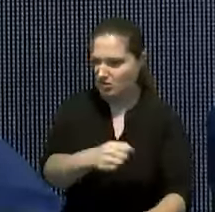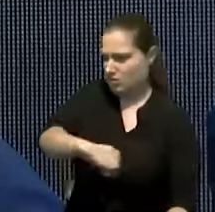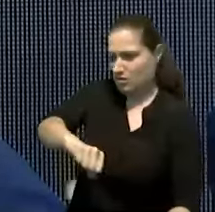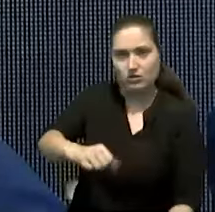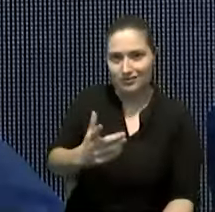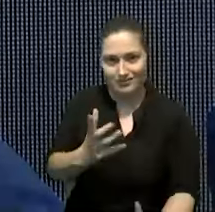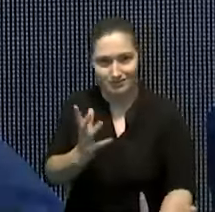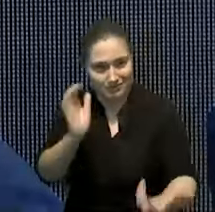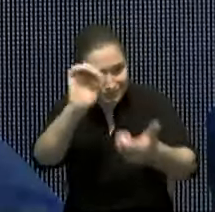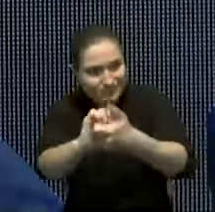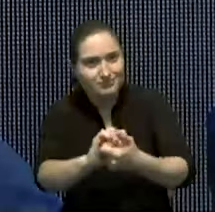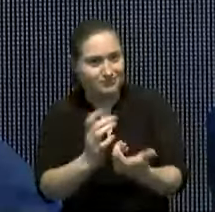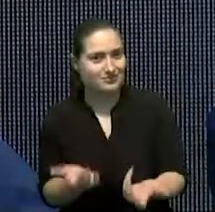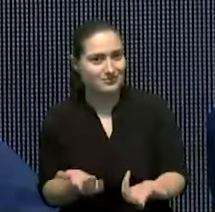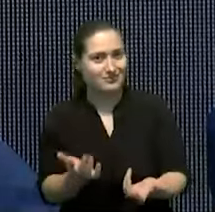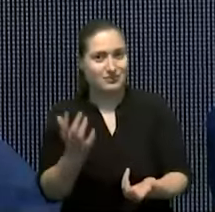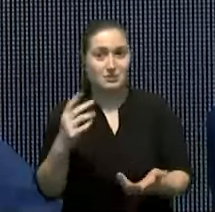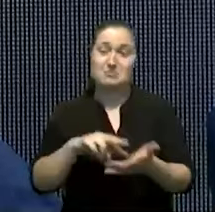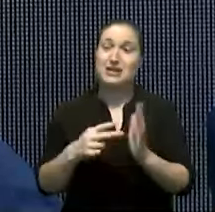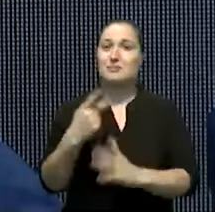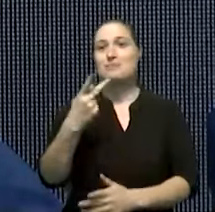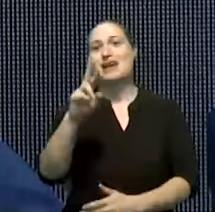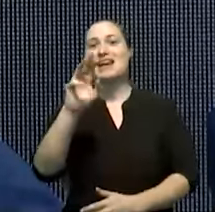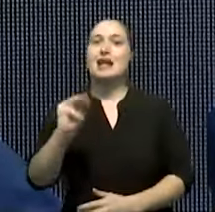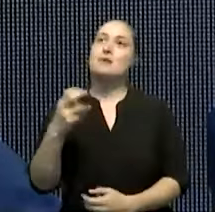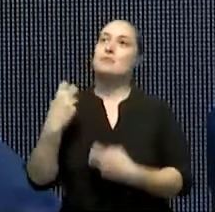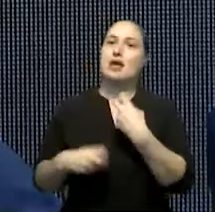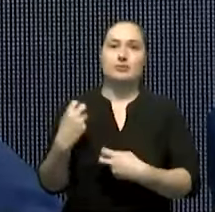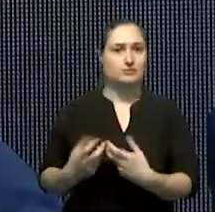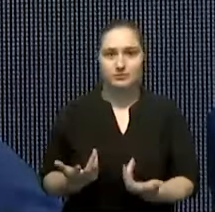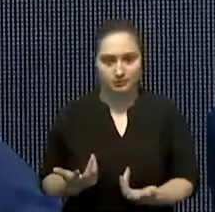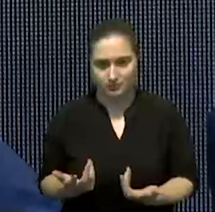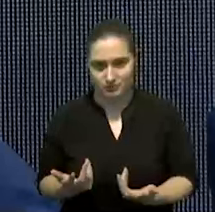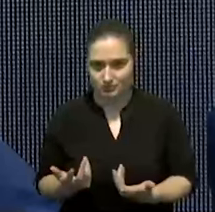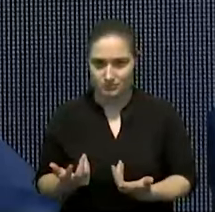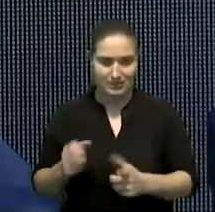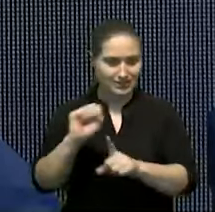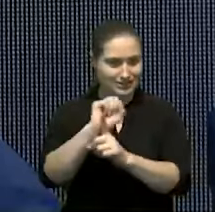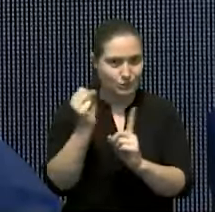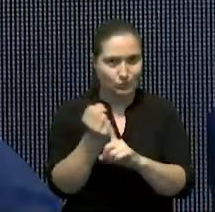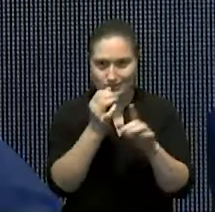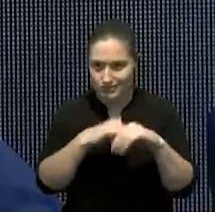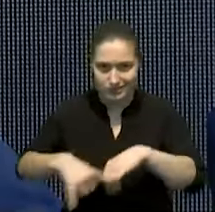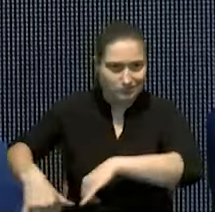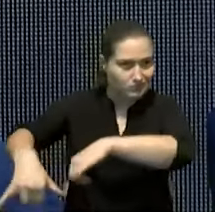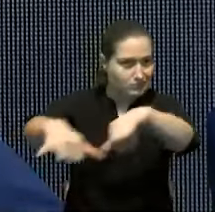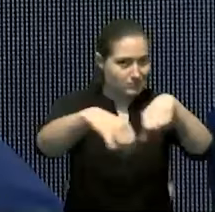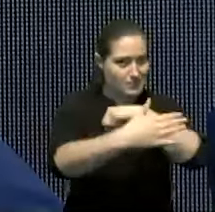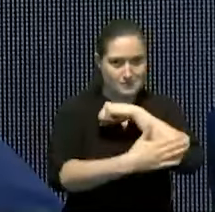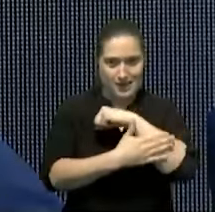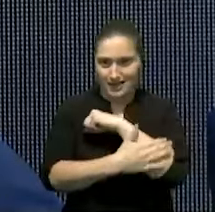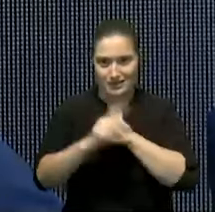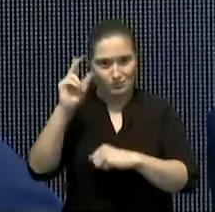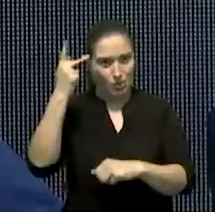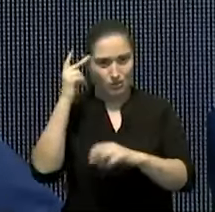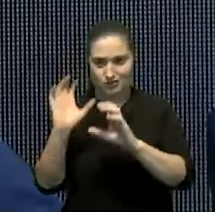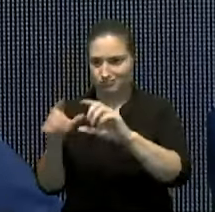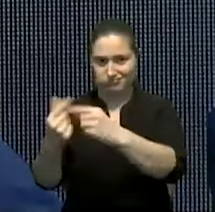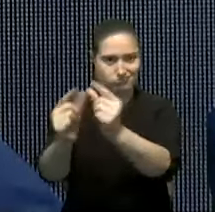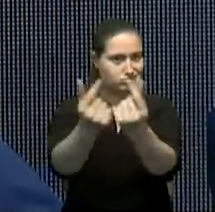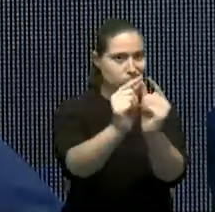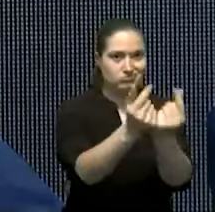porque esto no es un problema del prm esto un problema y una situación del país esto lo que en